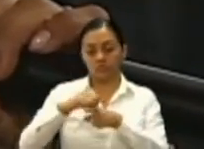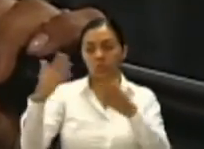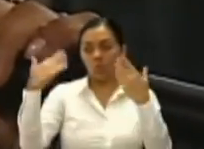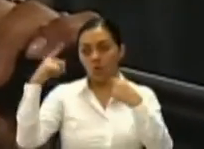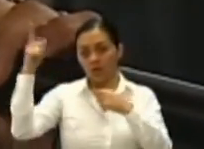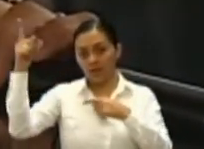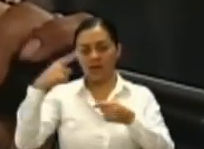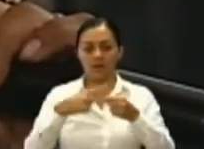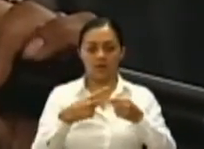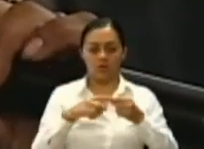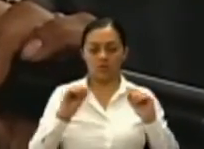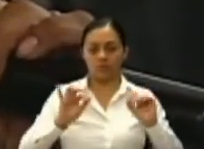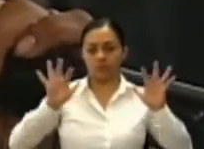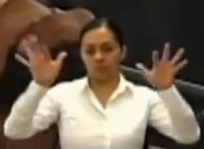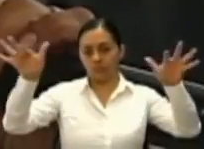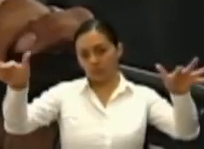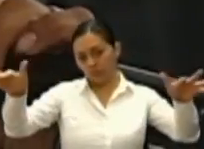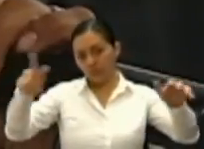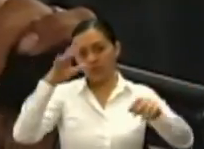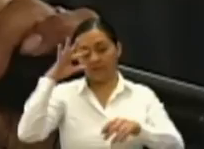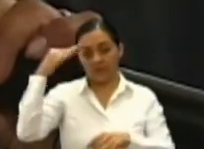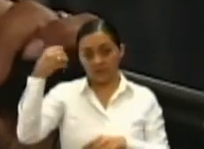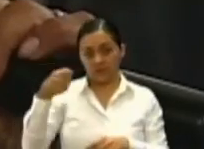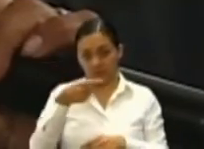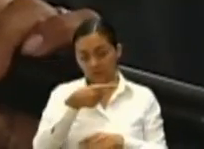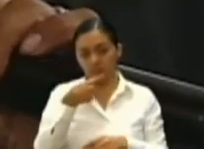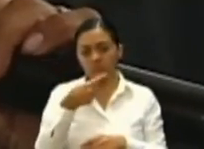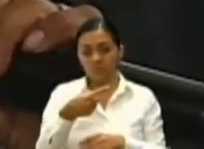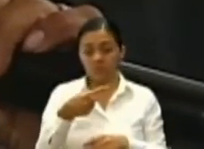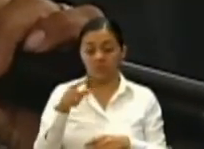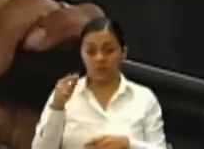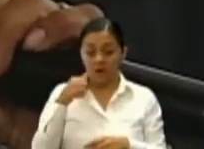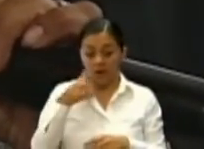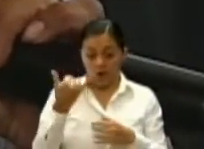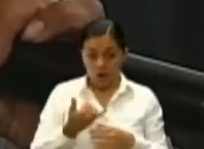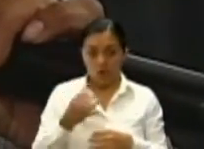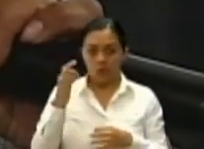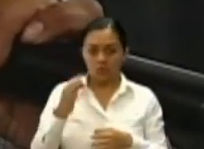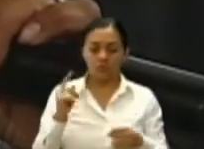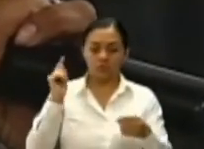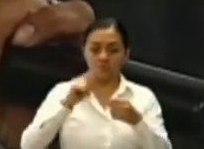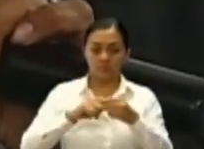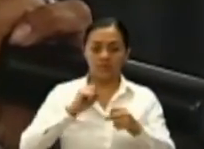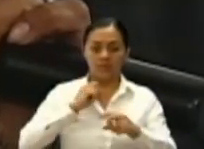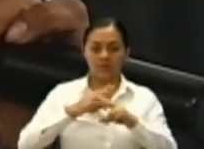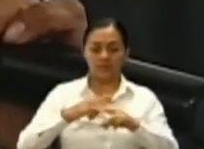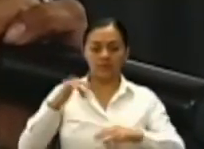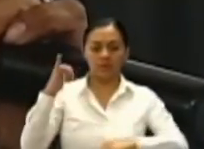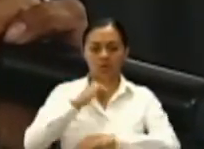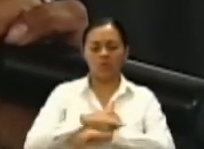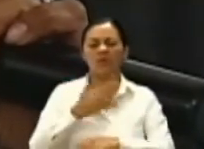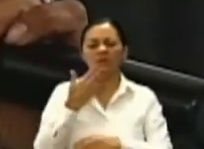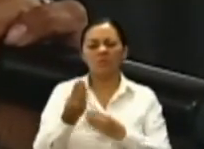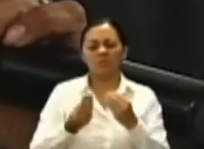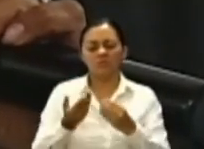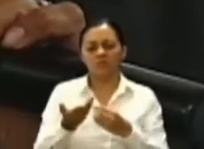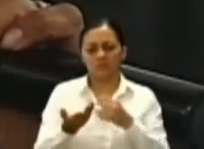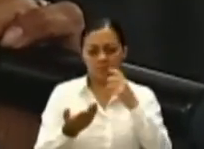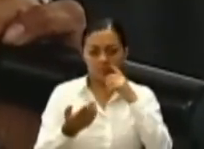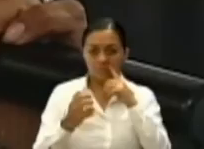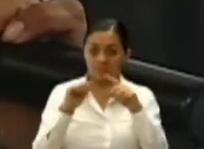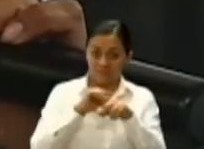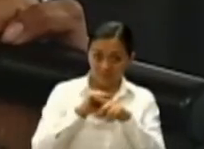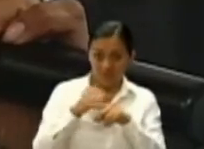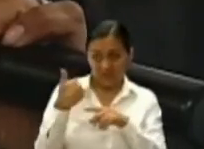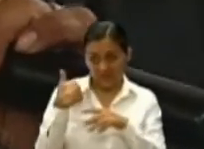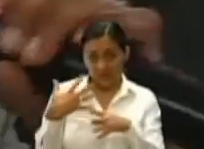sitios masivos donde va a llegar el papá francisco usted participó el día de hoy en el bicentenario como ha visto usted estos simulacros existen la